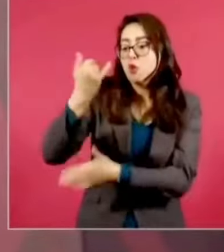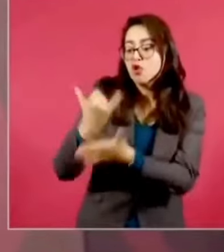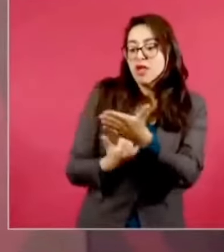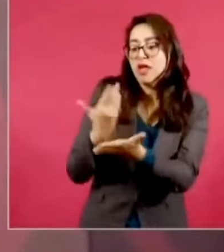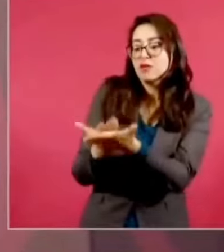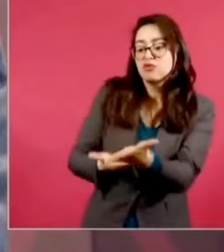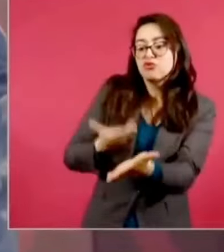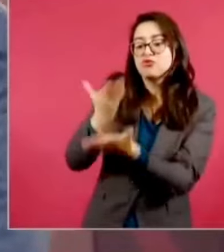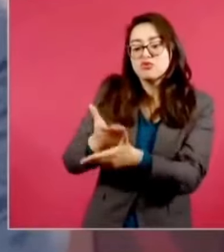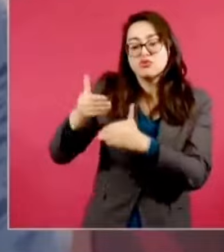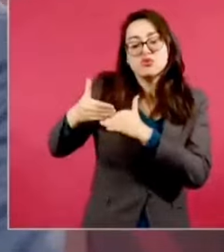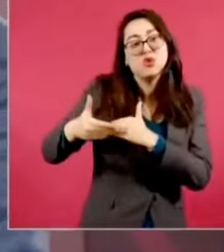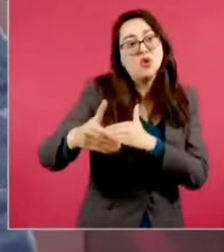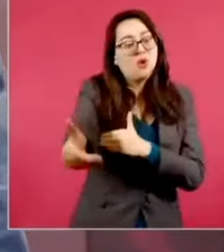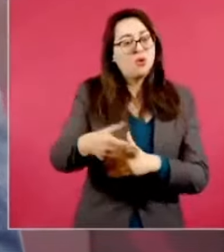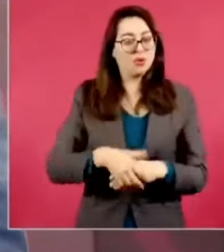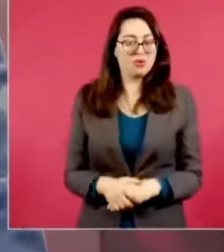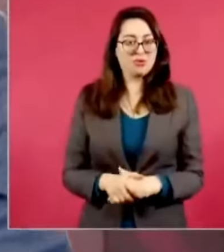Es